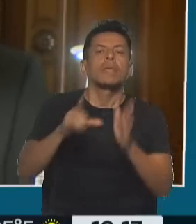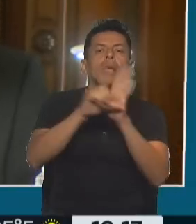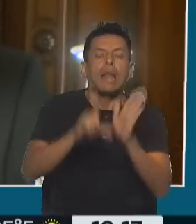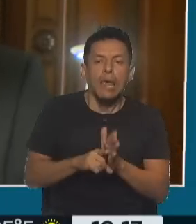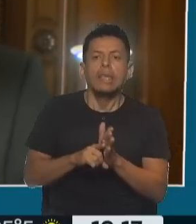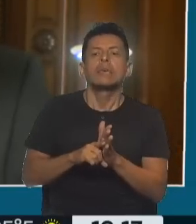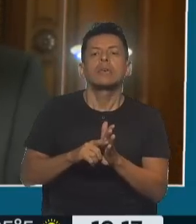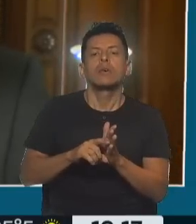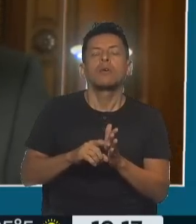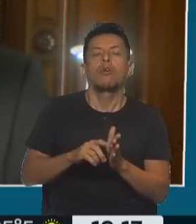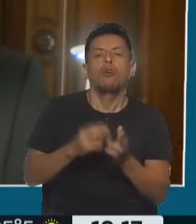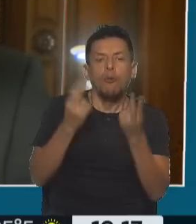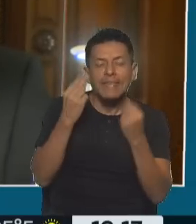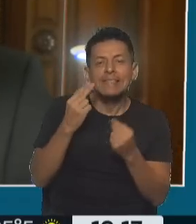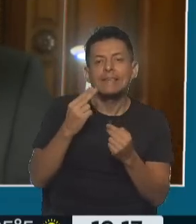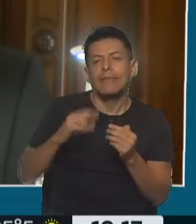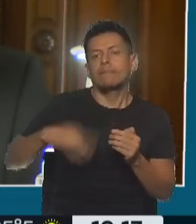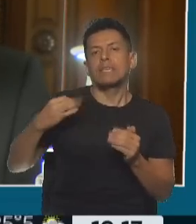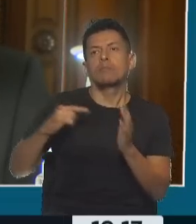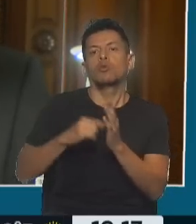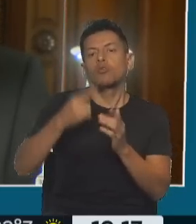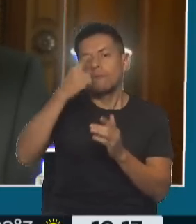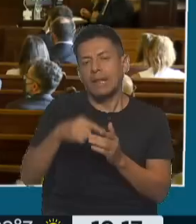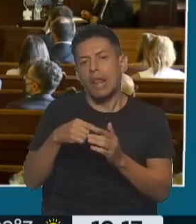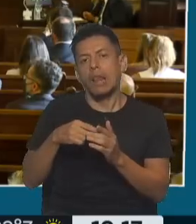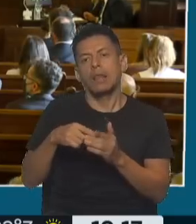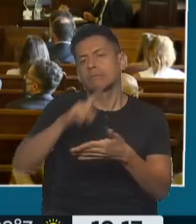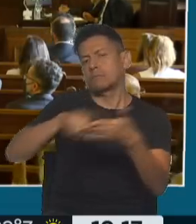obediencia debida y punto final, planteaba Kirchner para poder